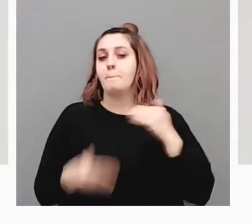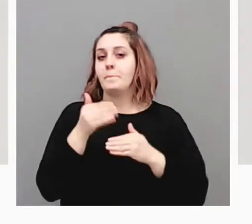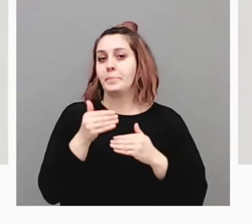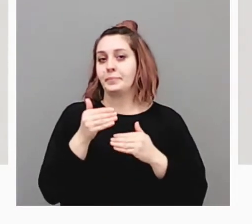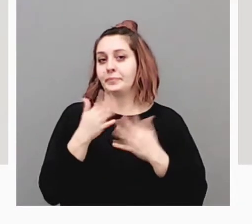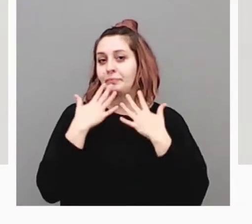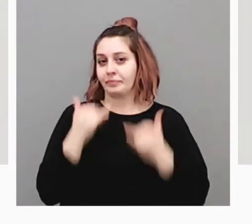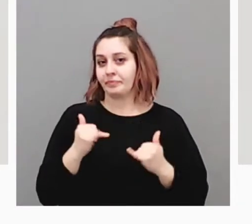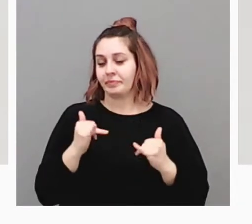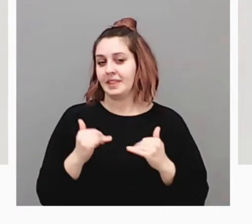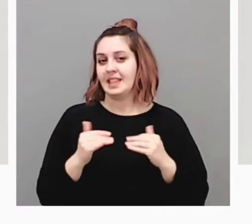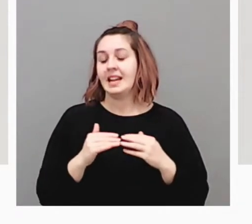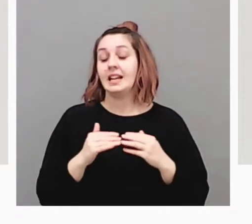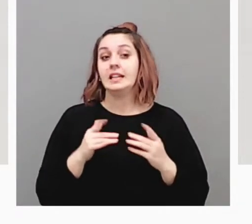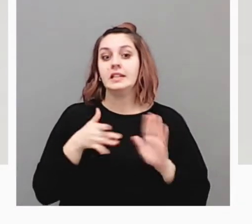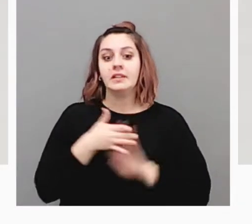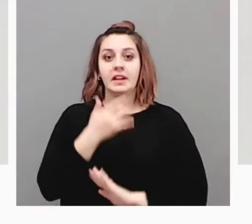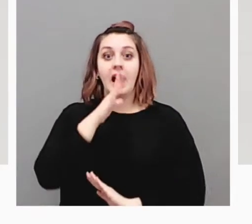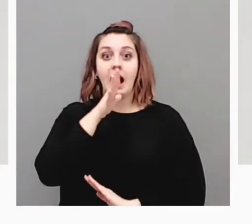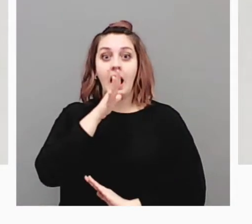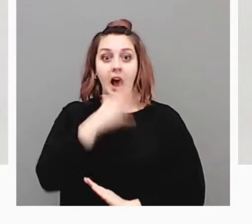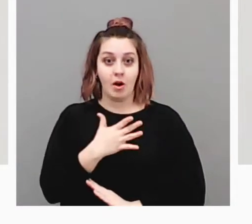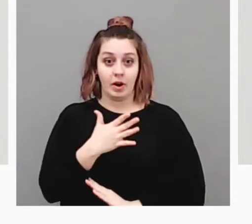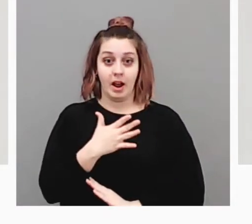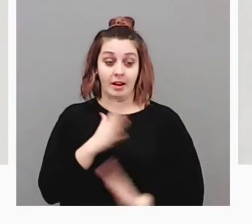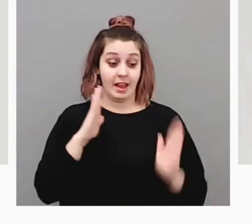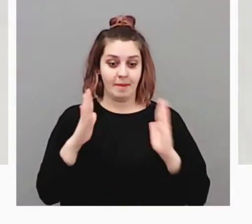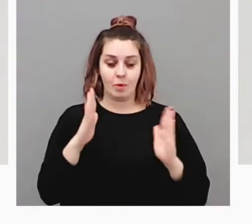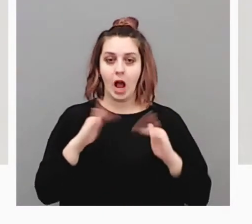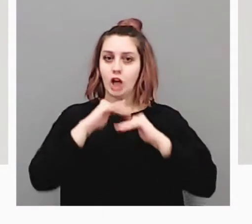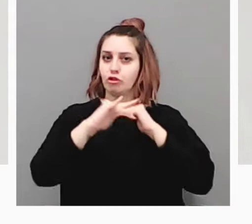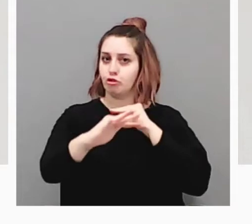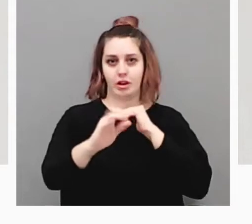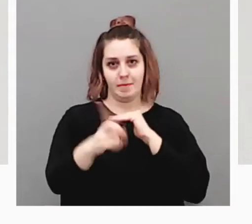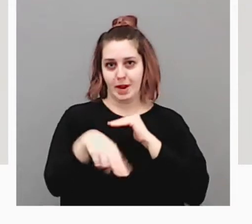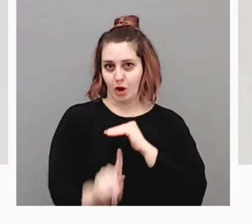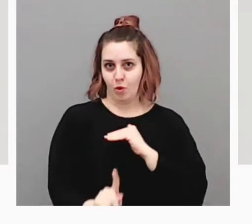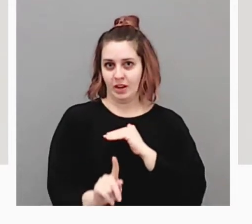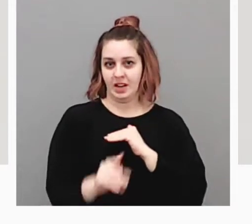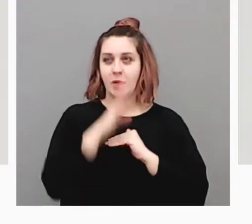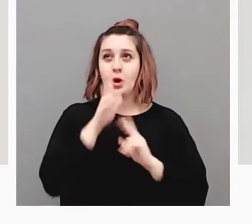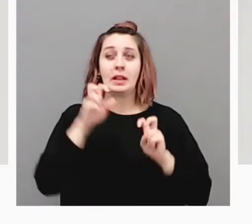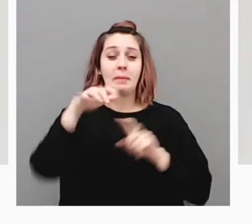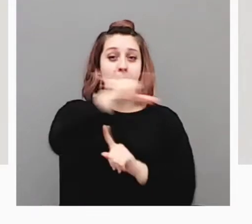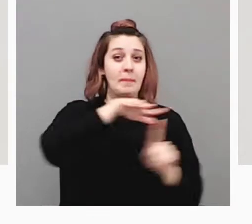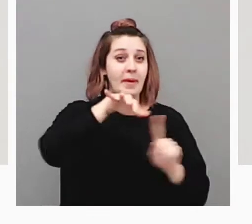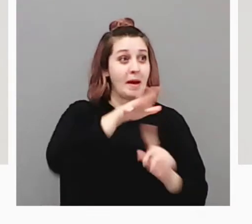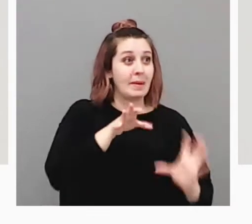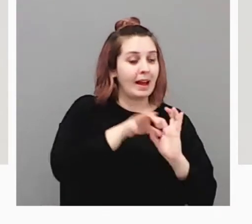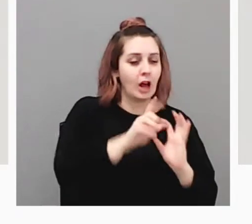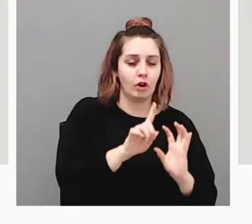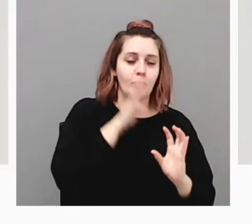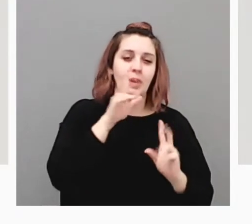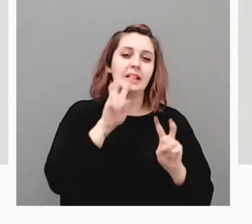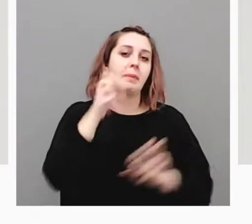que hoy día diríamos que no es sostenible. Ya dejó de hacerla hace tiempo, no por cuestiones medioambientales, sino por razones económicas,